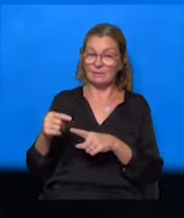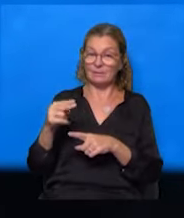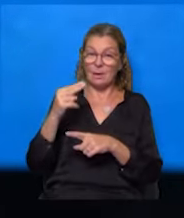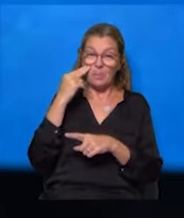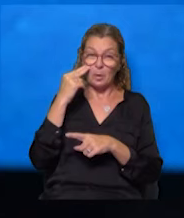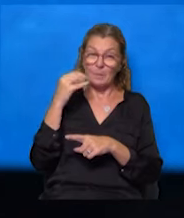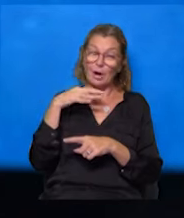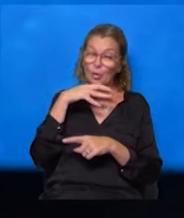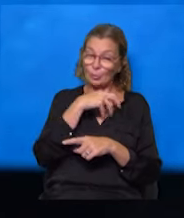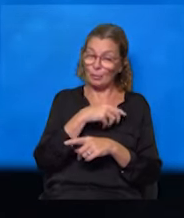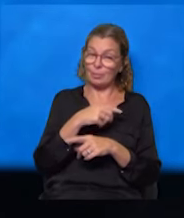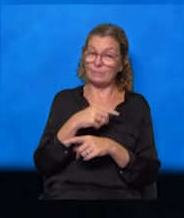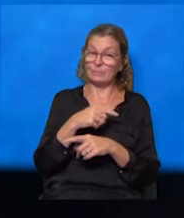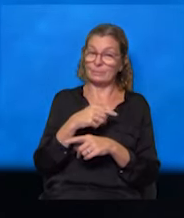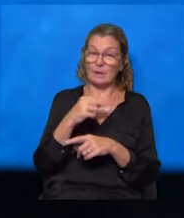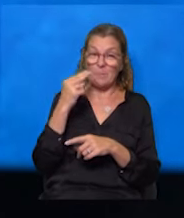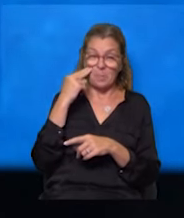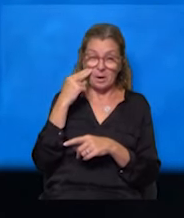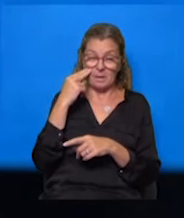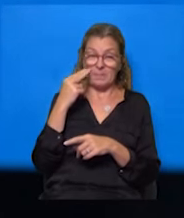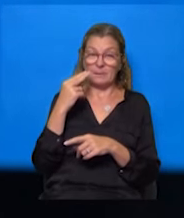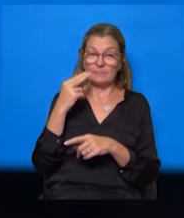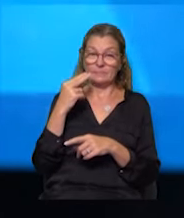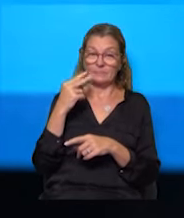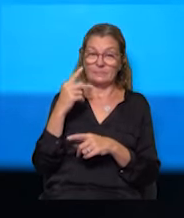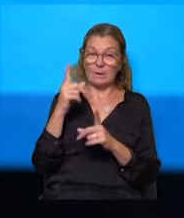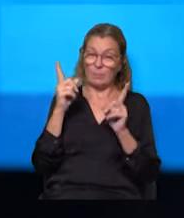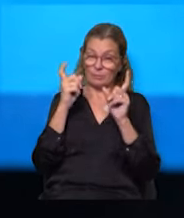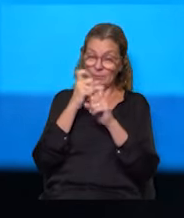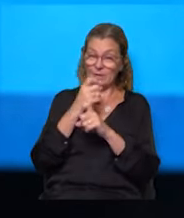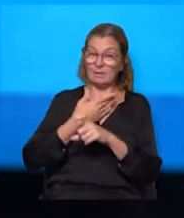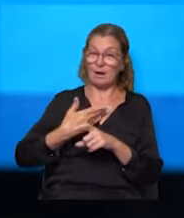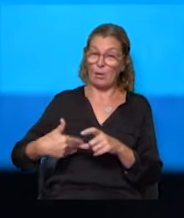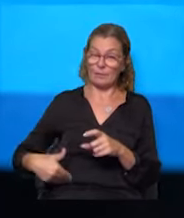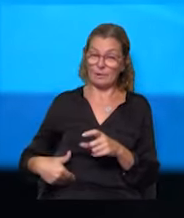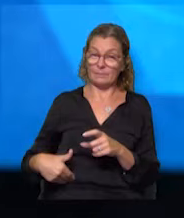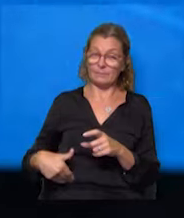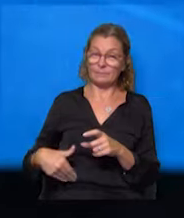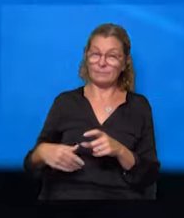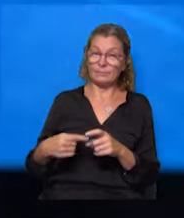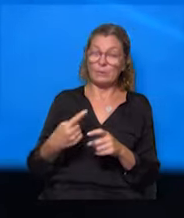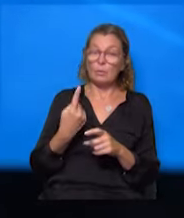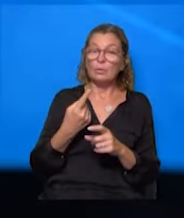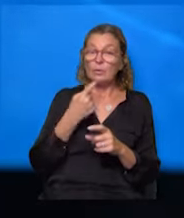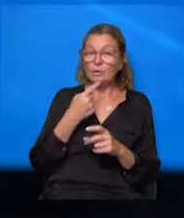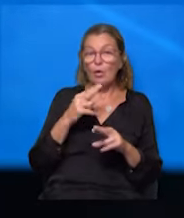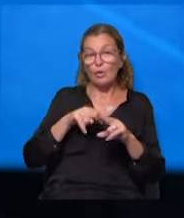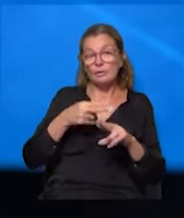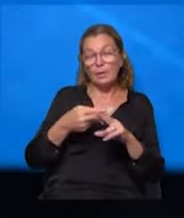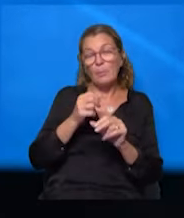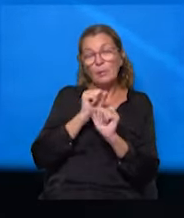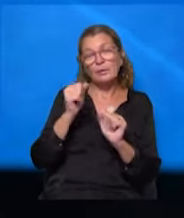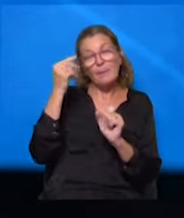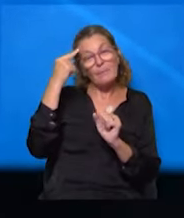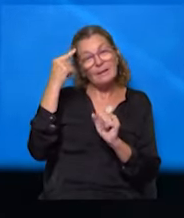o corrupción este le costaron al gobierno uno vuelvo a decir podría